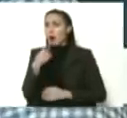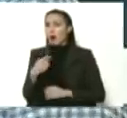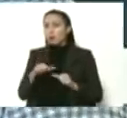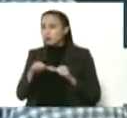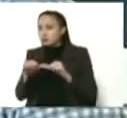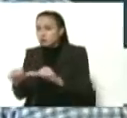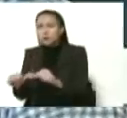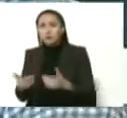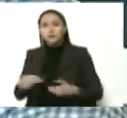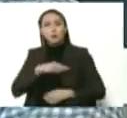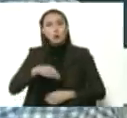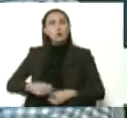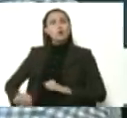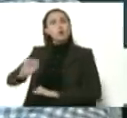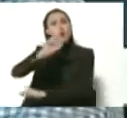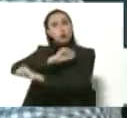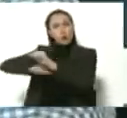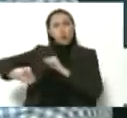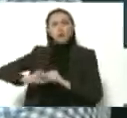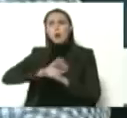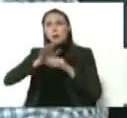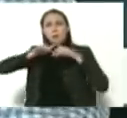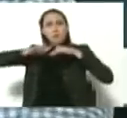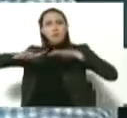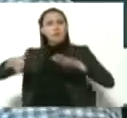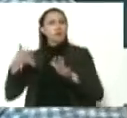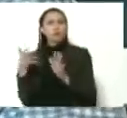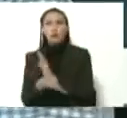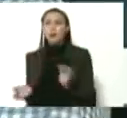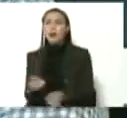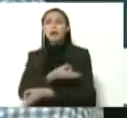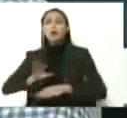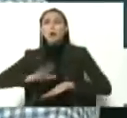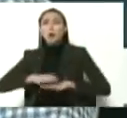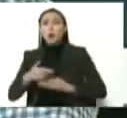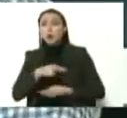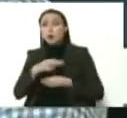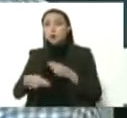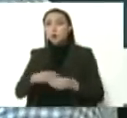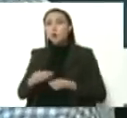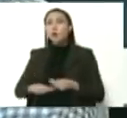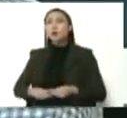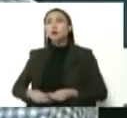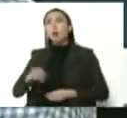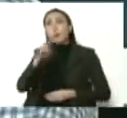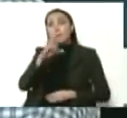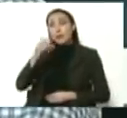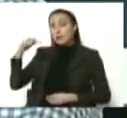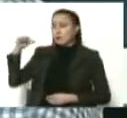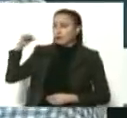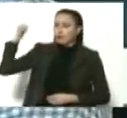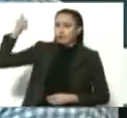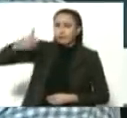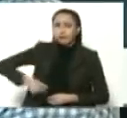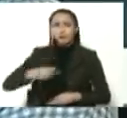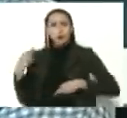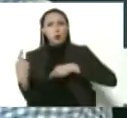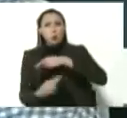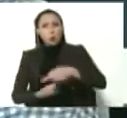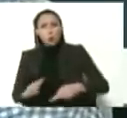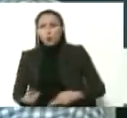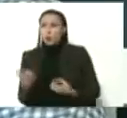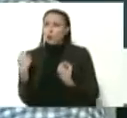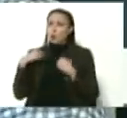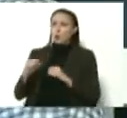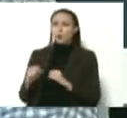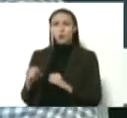hemos enfrentado esta pandemia con tanto éxito por lo que hemos sembrado en estos 20 años de revolución. Hubiese sido imposible